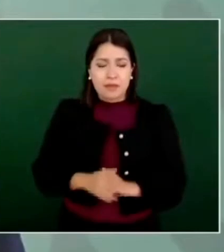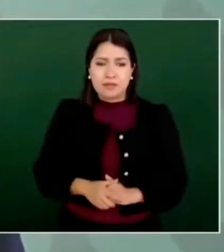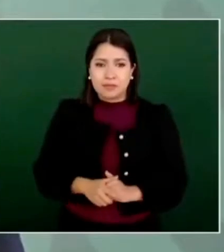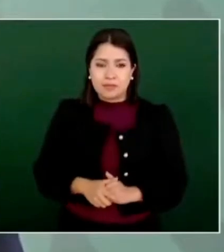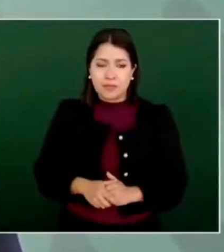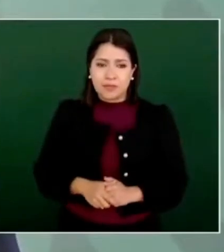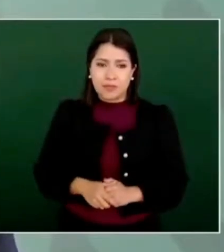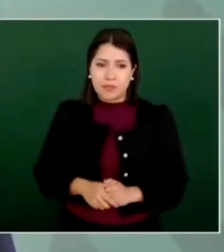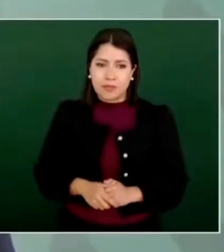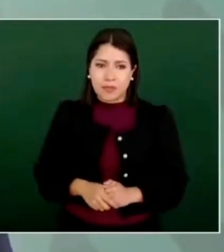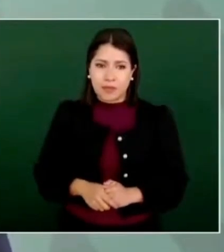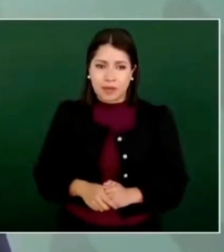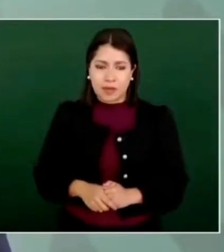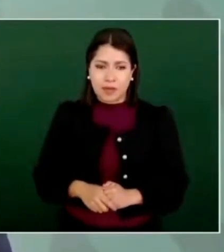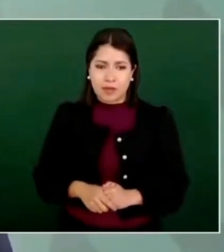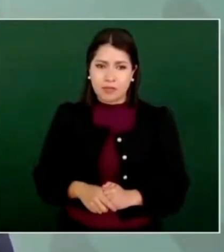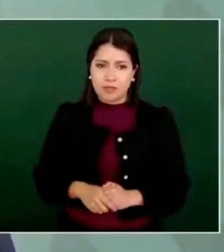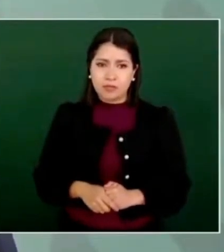del régimen.